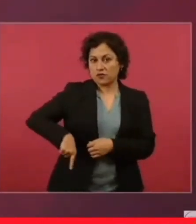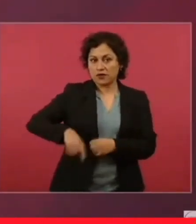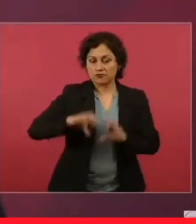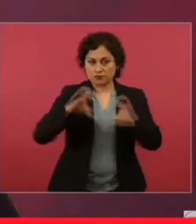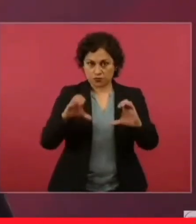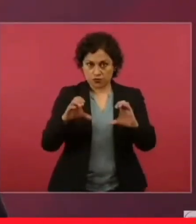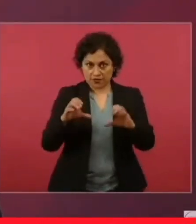México